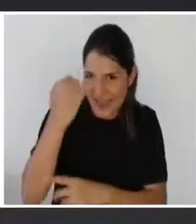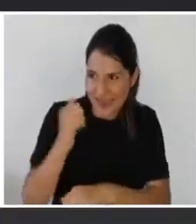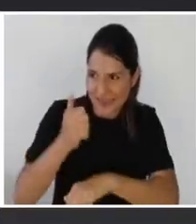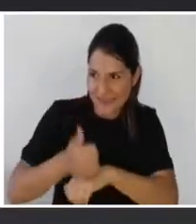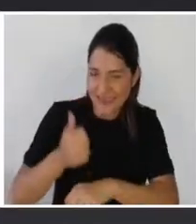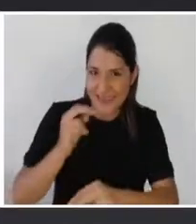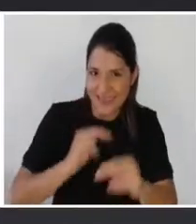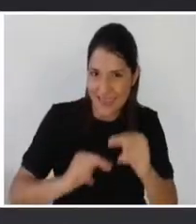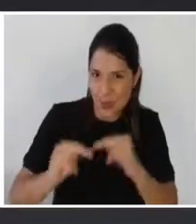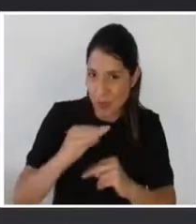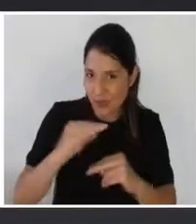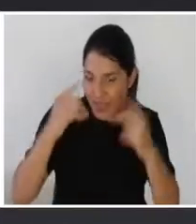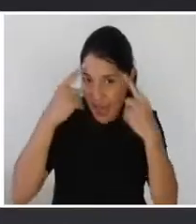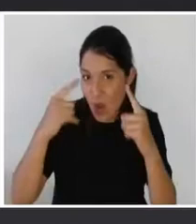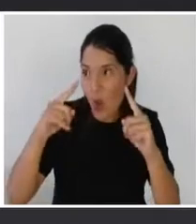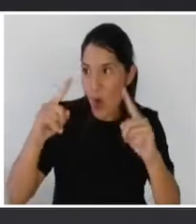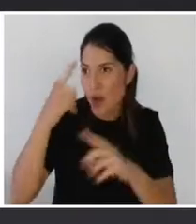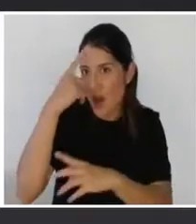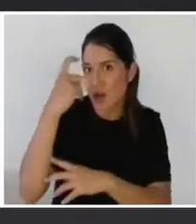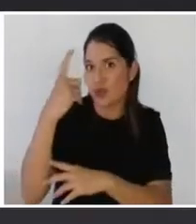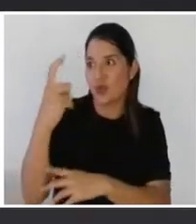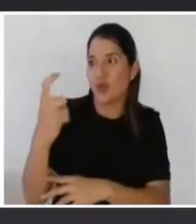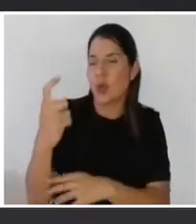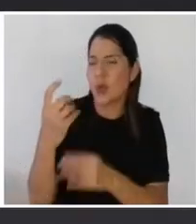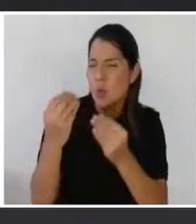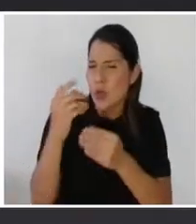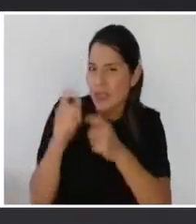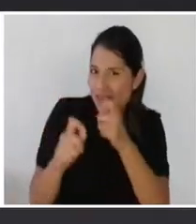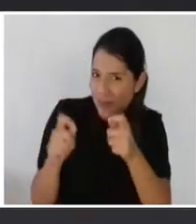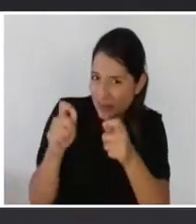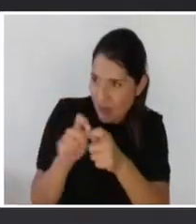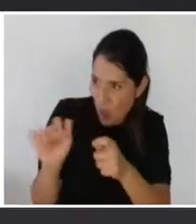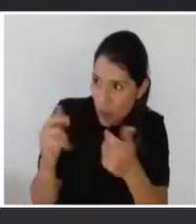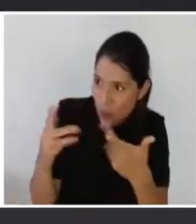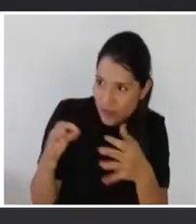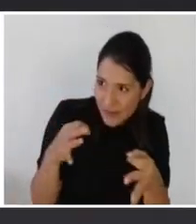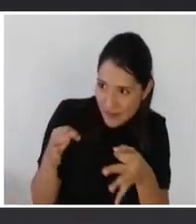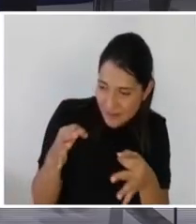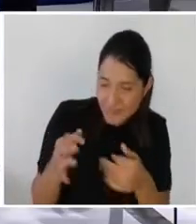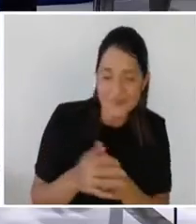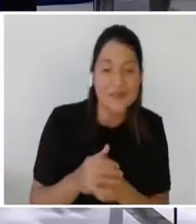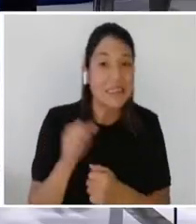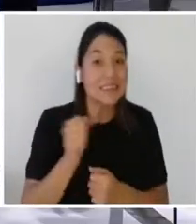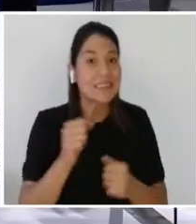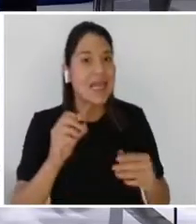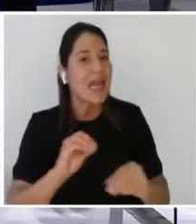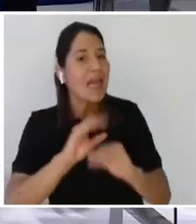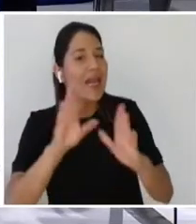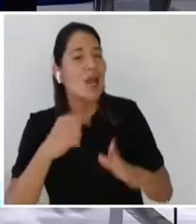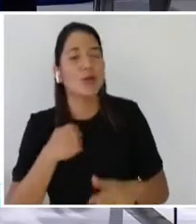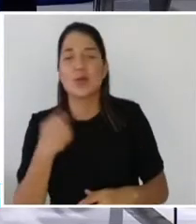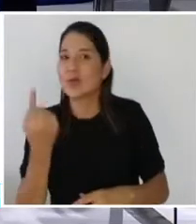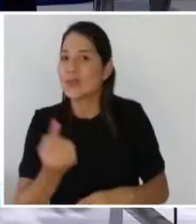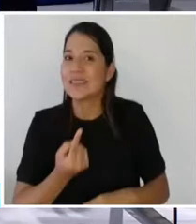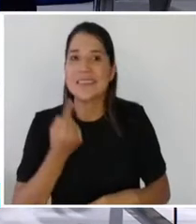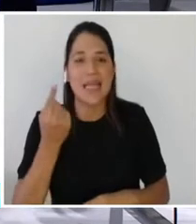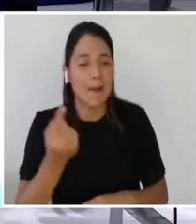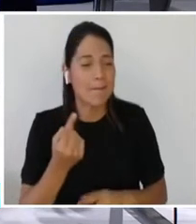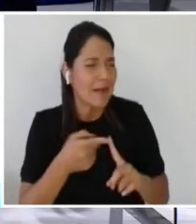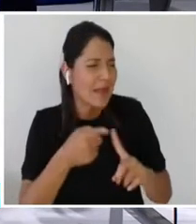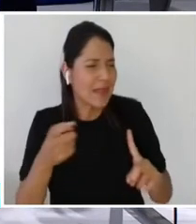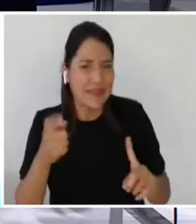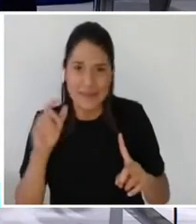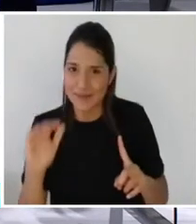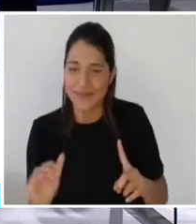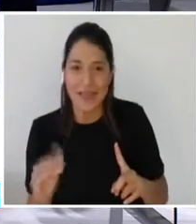lograr un sueño tan específico como ya nos acabas de comentar? Sí, claro, yo siempre he tenido desde muy pequeña esta